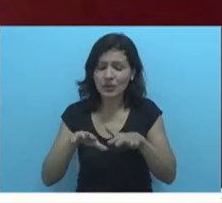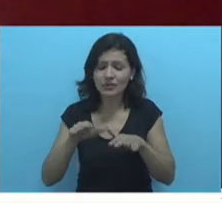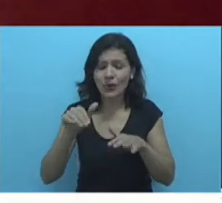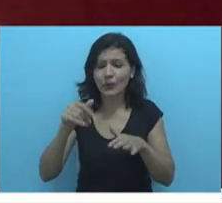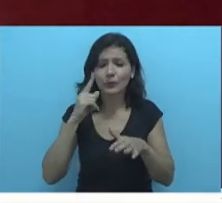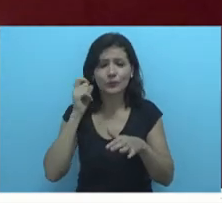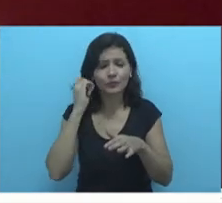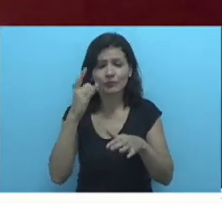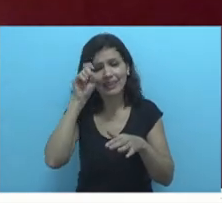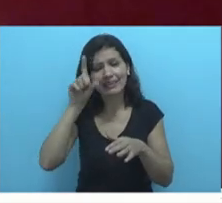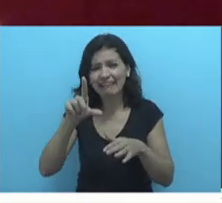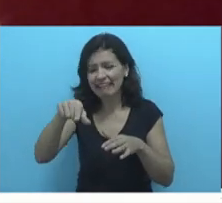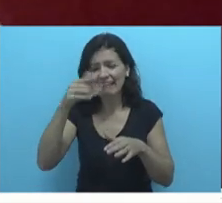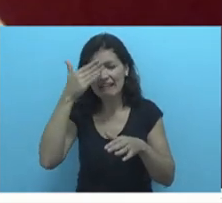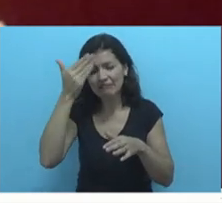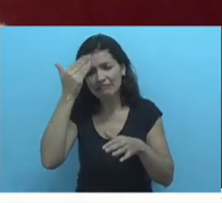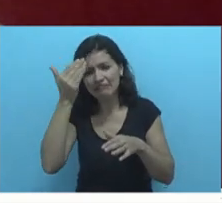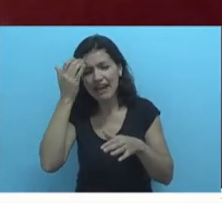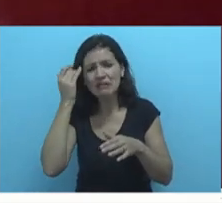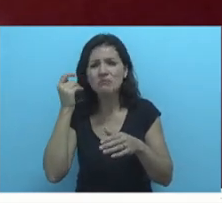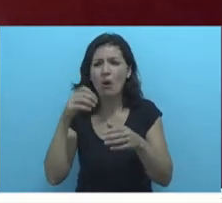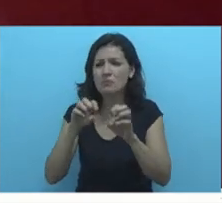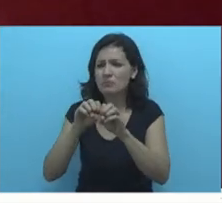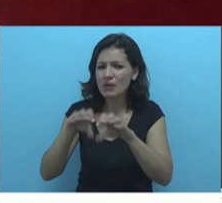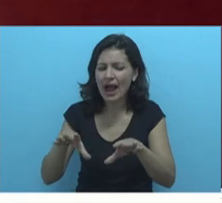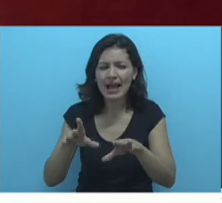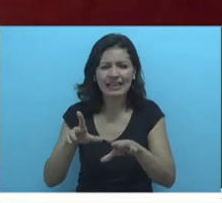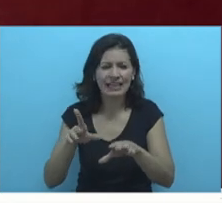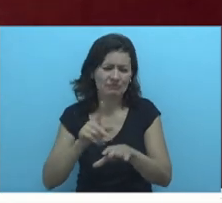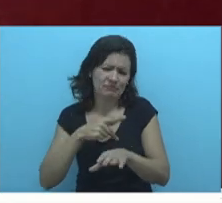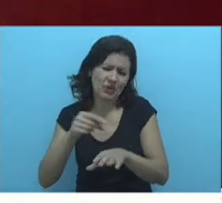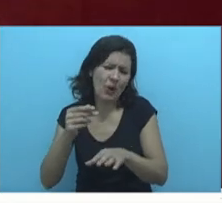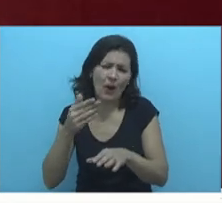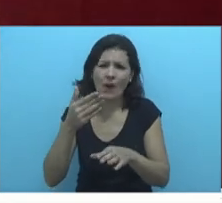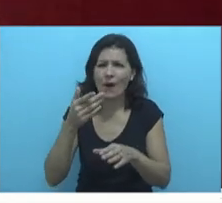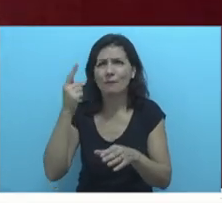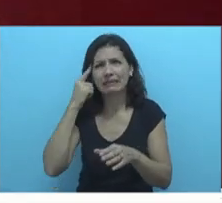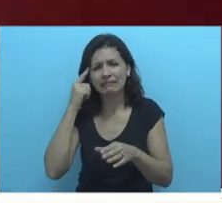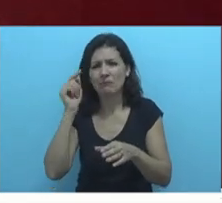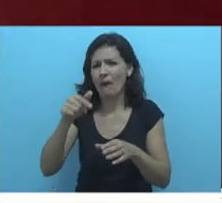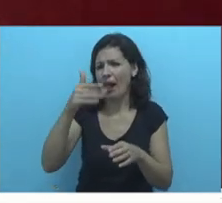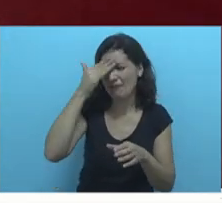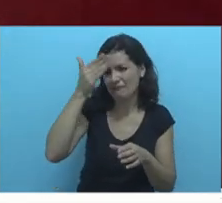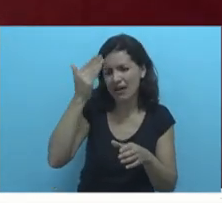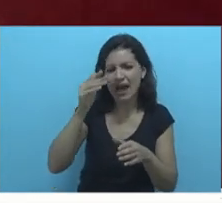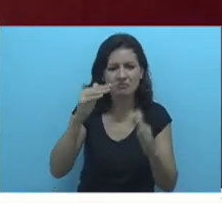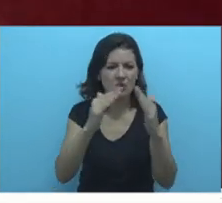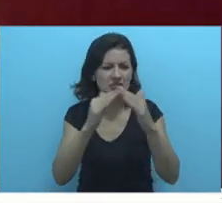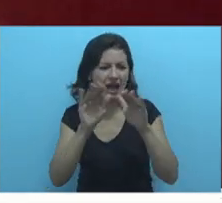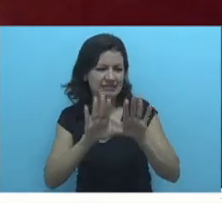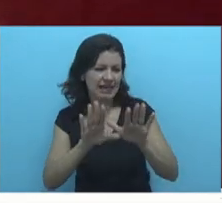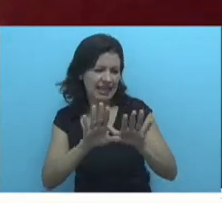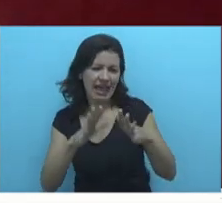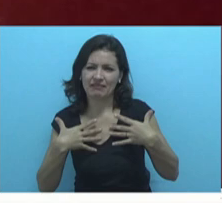primero que estaba enfermo y que se agravaba, porque pensábamos que iba a ser un trámite, que iba a pasar muy rápido. Después nos